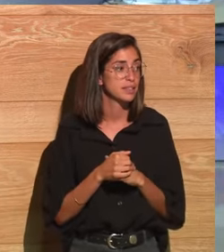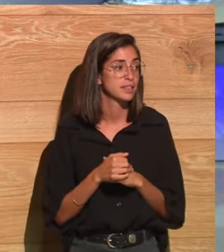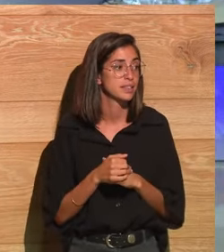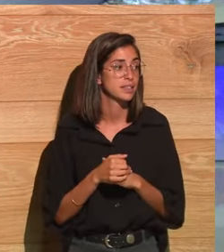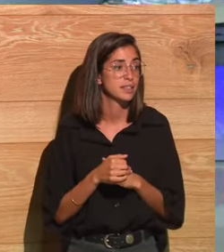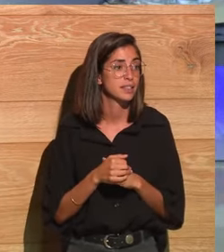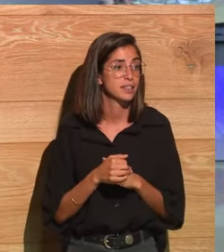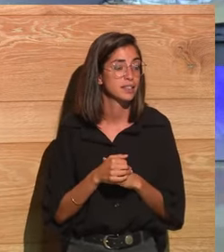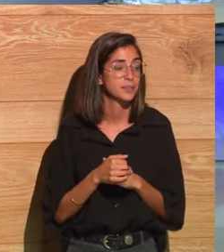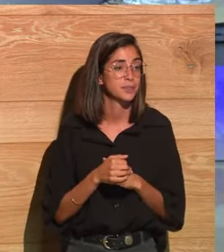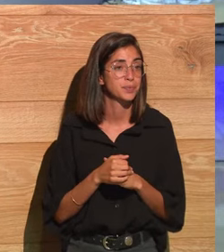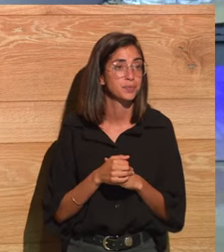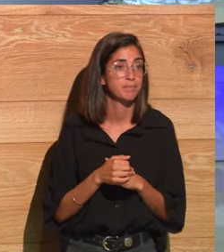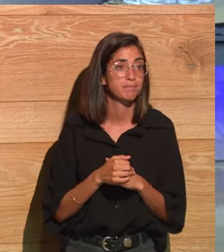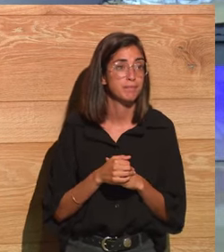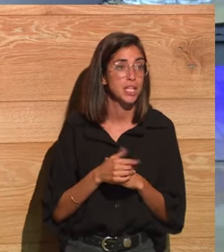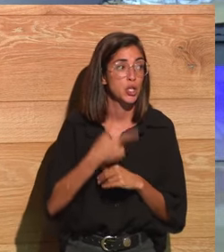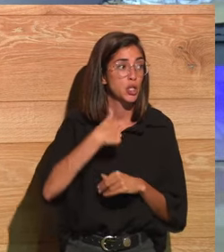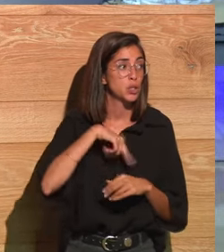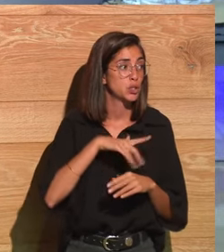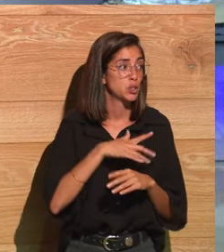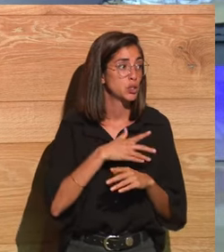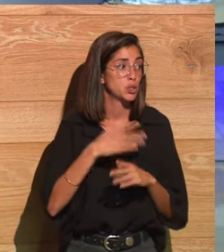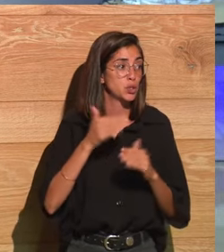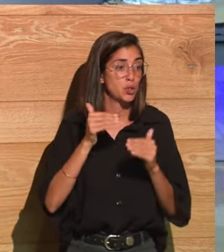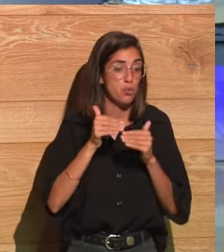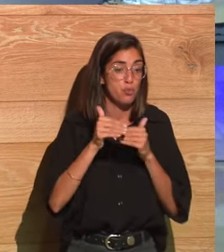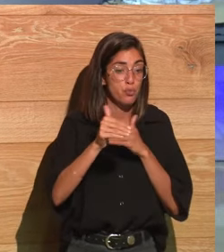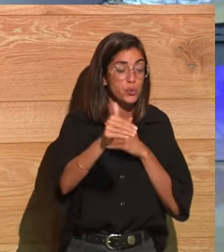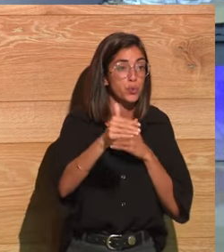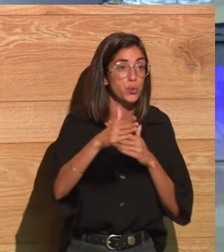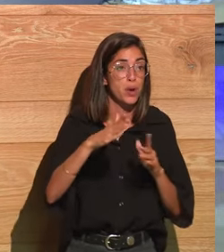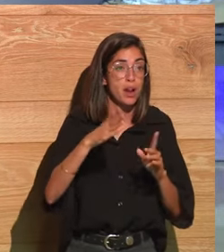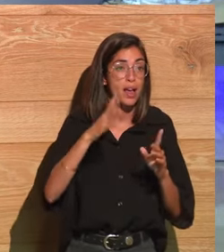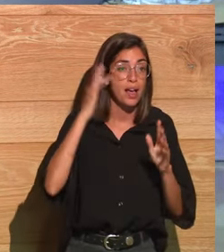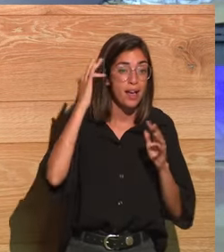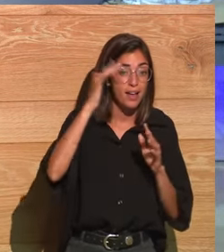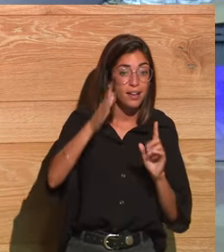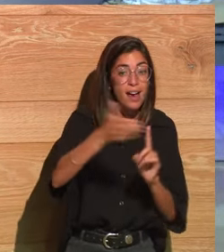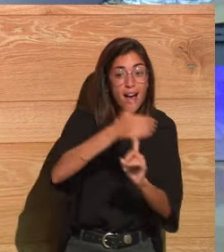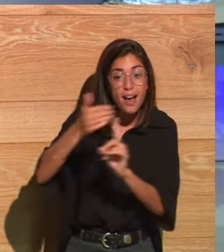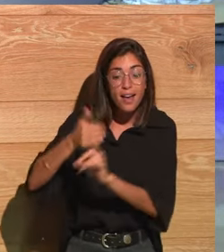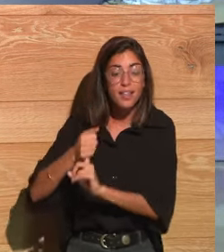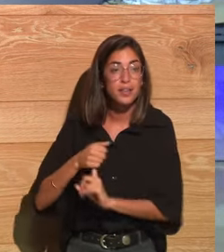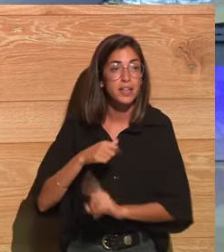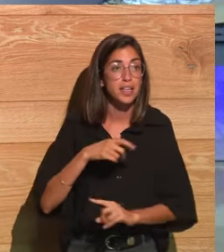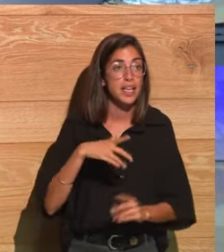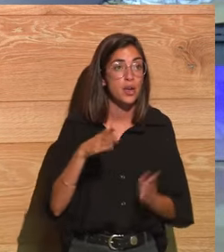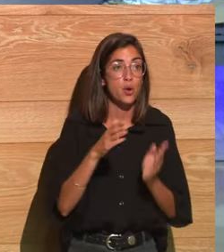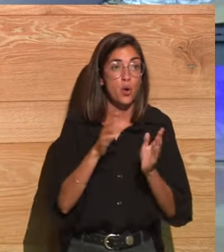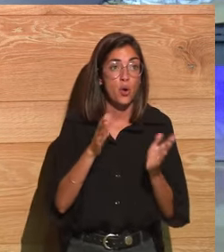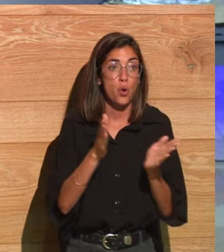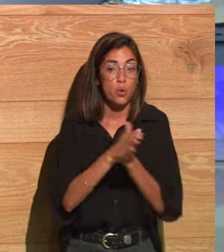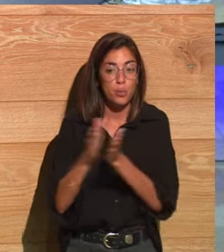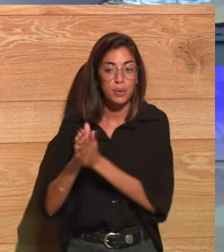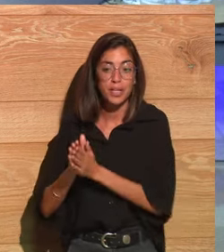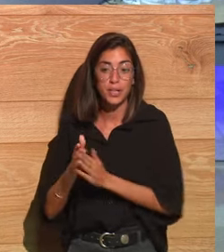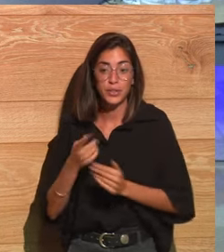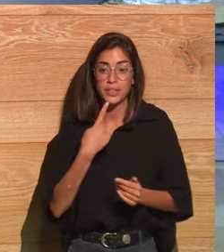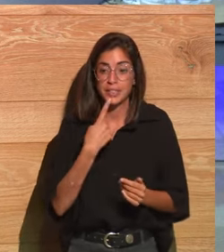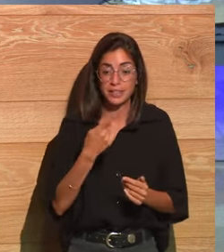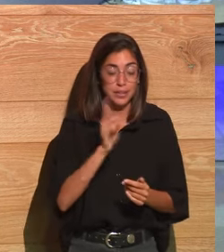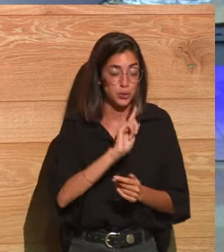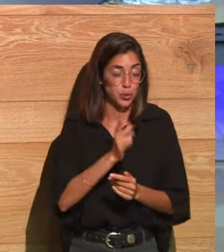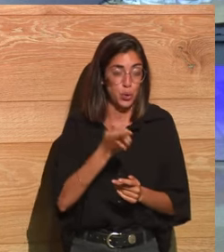sapientísimos. No podemos jugar todos a imaginar el futuro y tengo colegas a los que quiero mucho que lo que hablan es que no, que nos vamos a extinguir, ¿no? Y